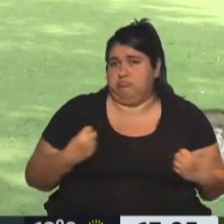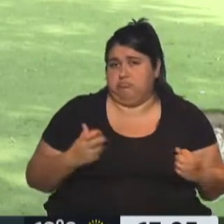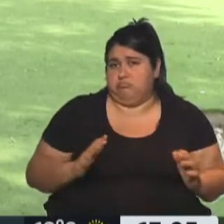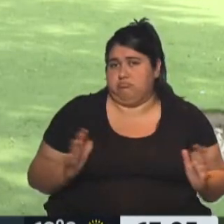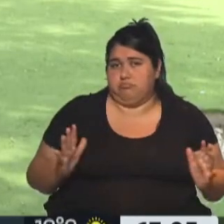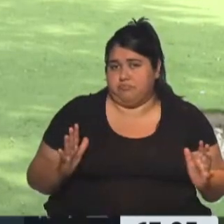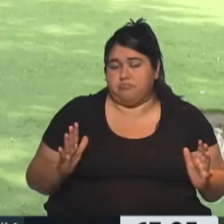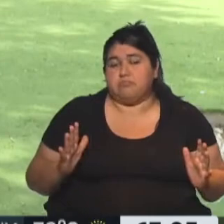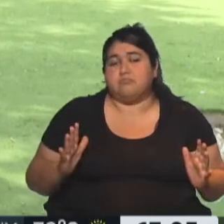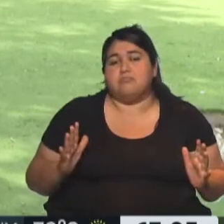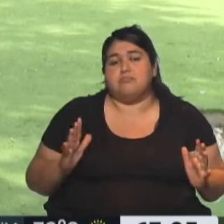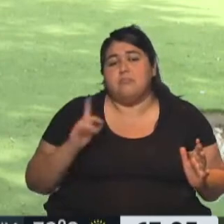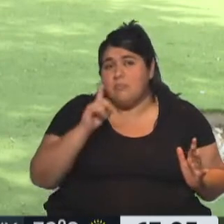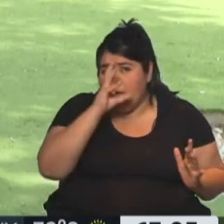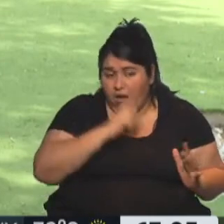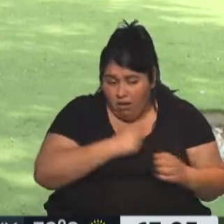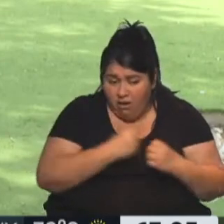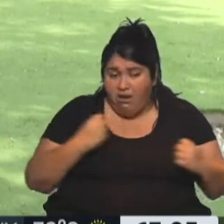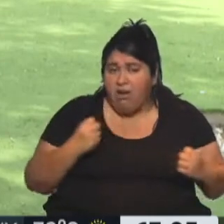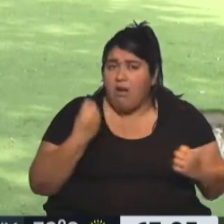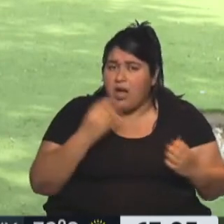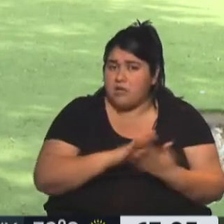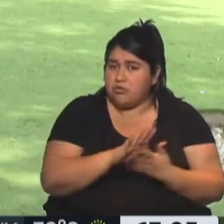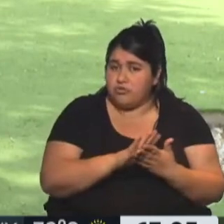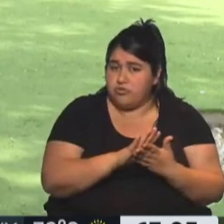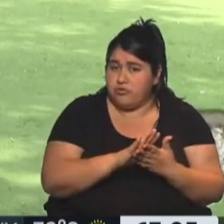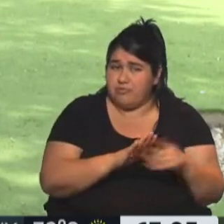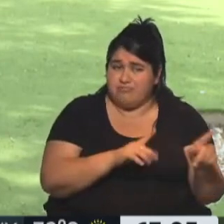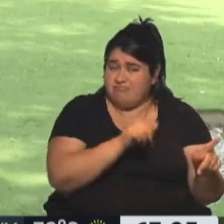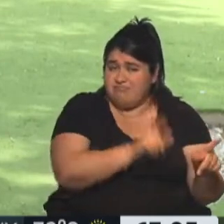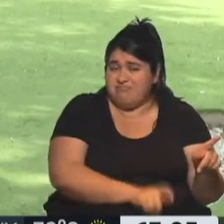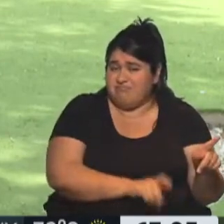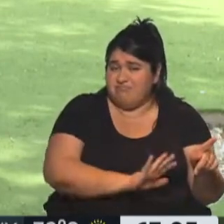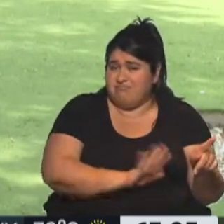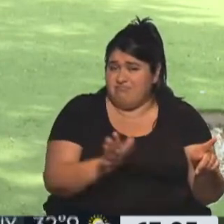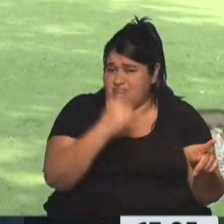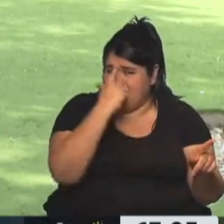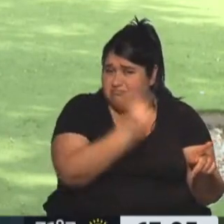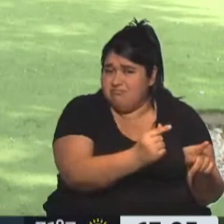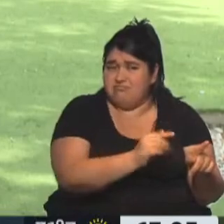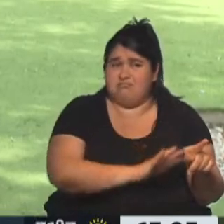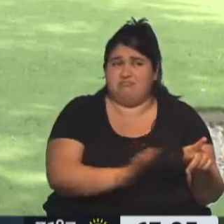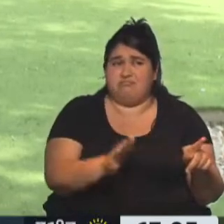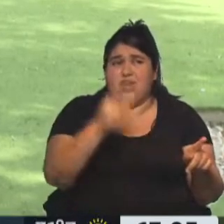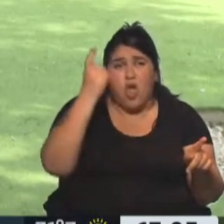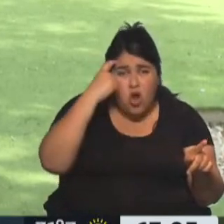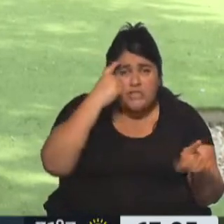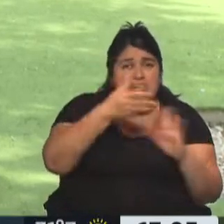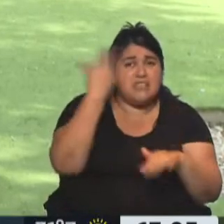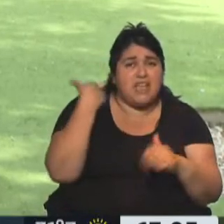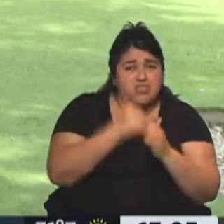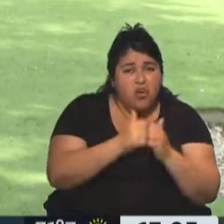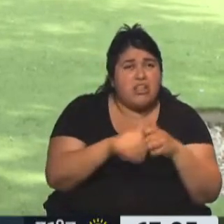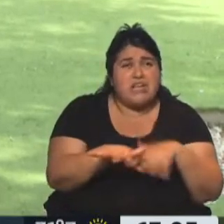enfrentarlo, pero enfrentarlo como lo que es un gil, que no tiene conciencia histórica, que no conoce lo que pasó